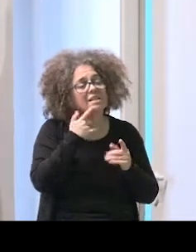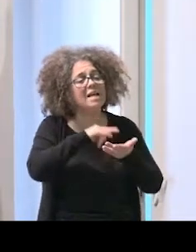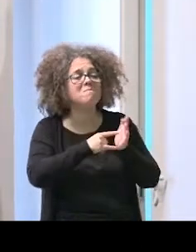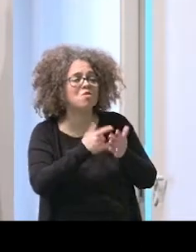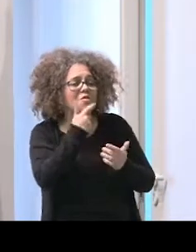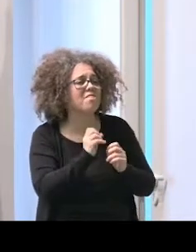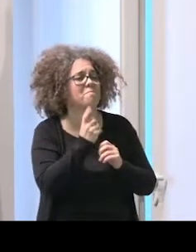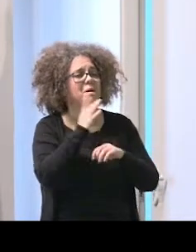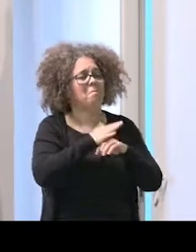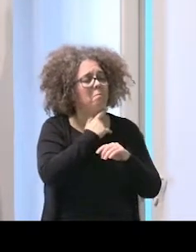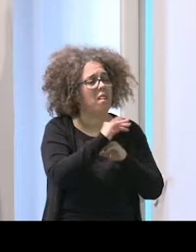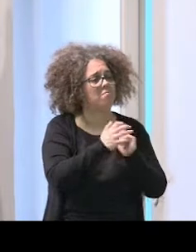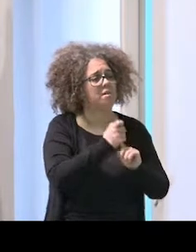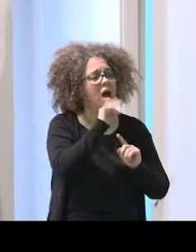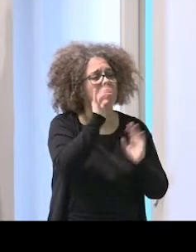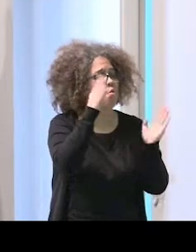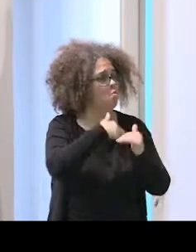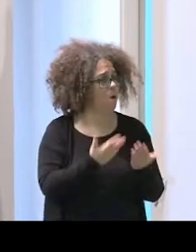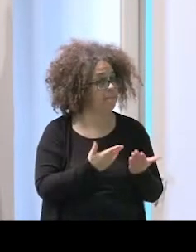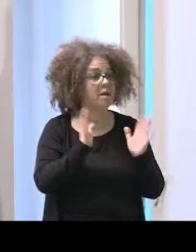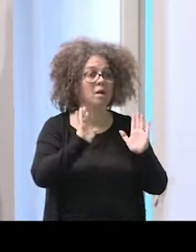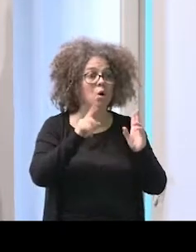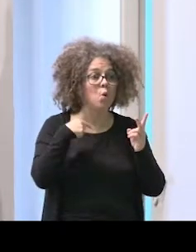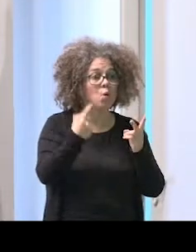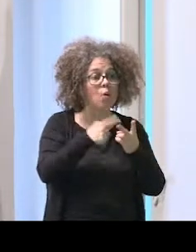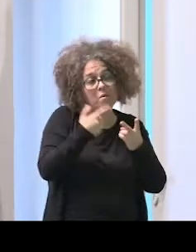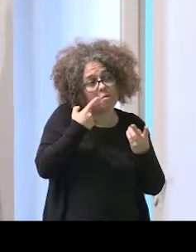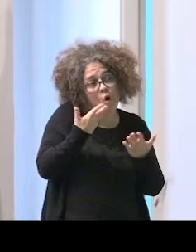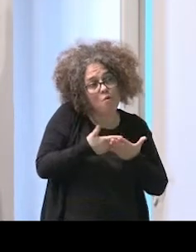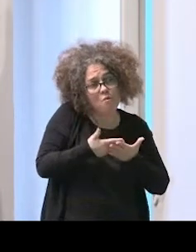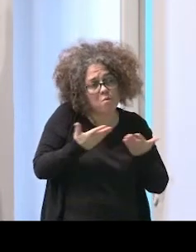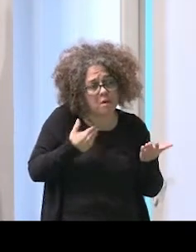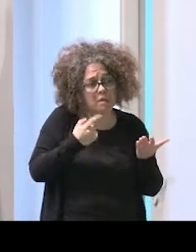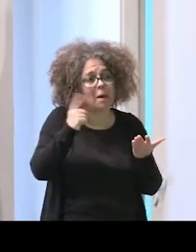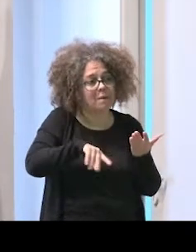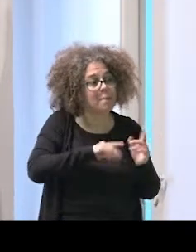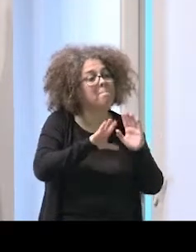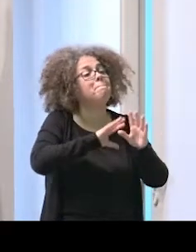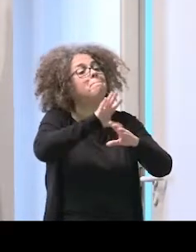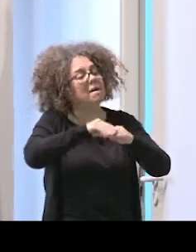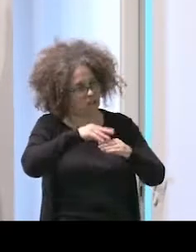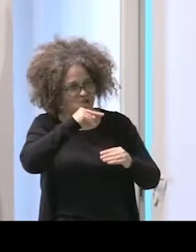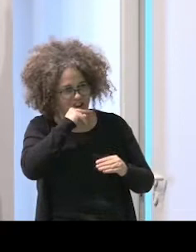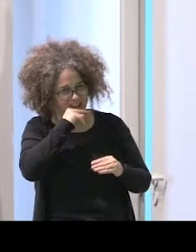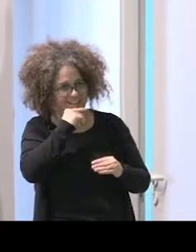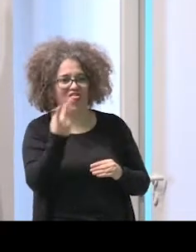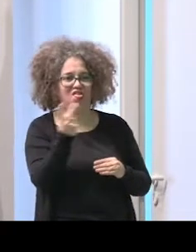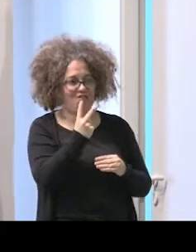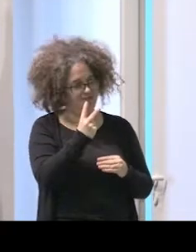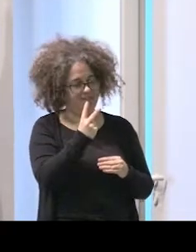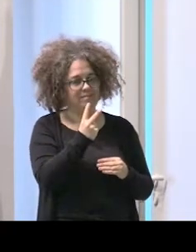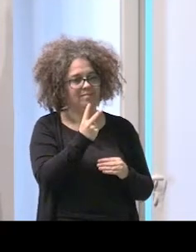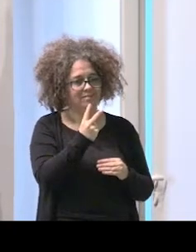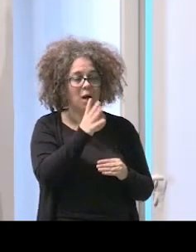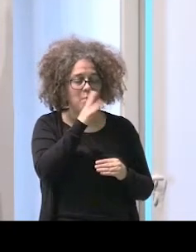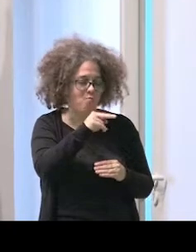coger. Ahora, para ver si eso es verdad, tenemos que confirmarlo después con una muestra en orina, porque la orina, digamos, es el gold estándar,